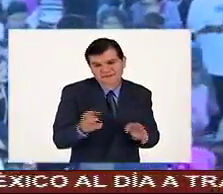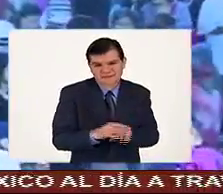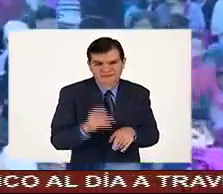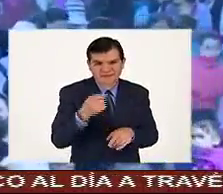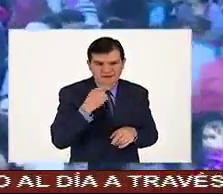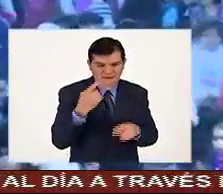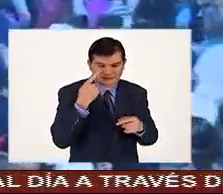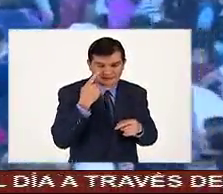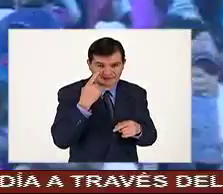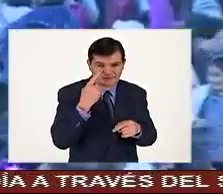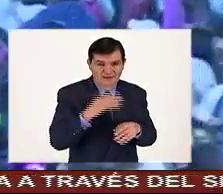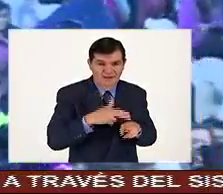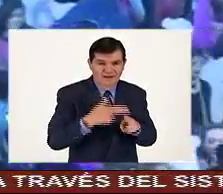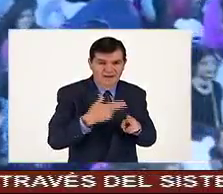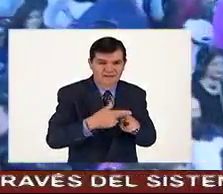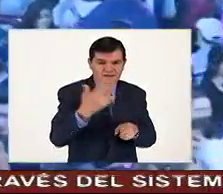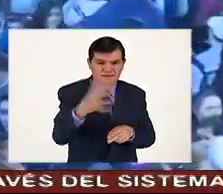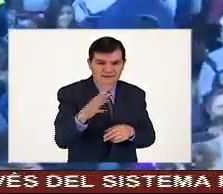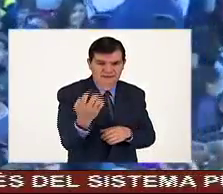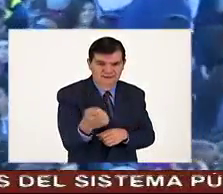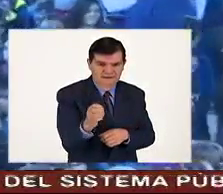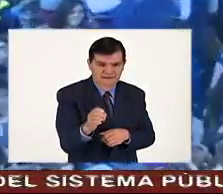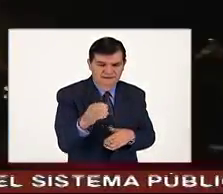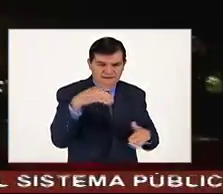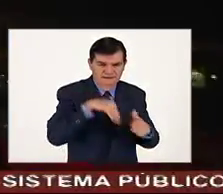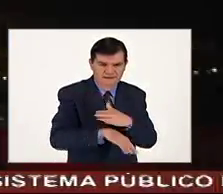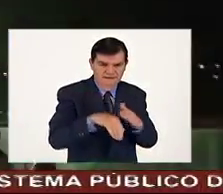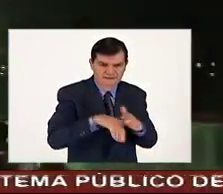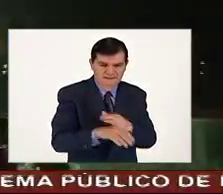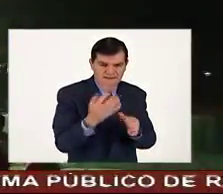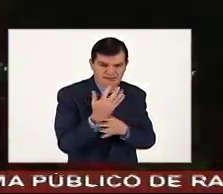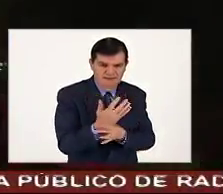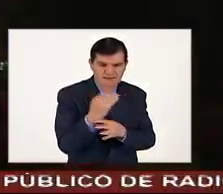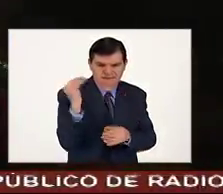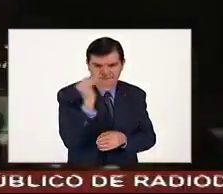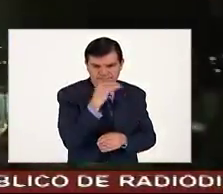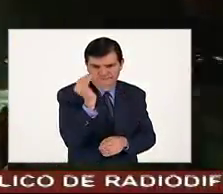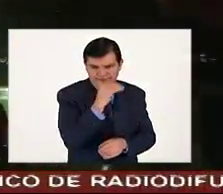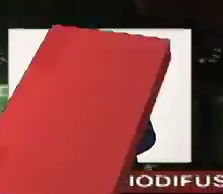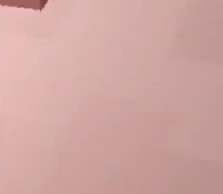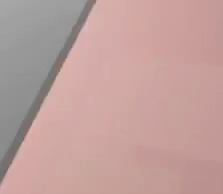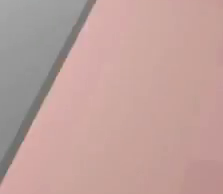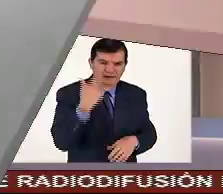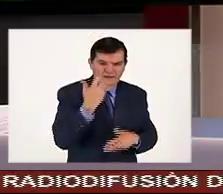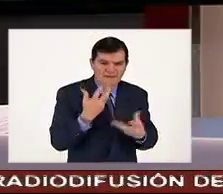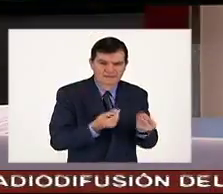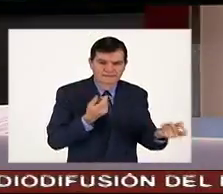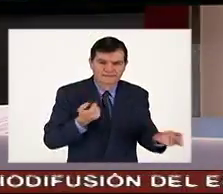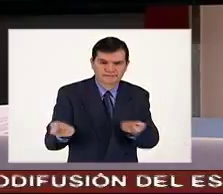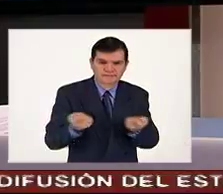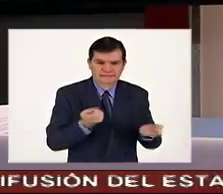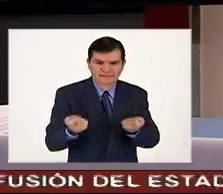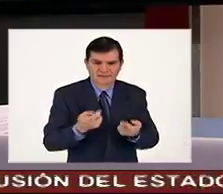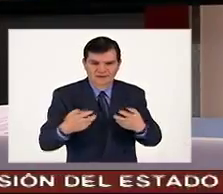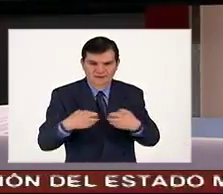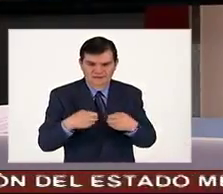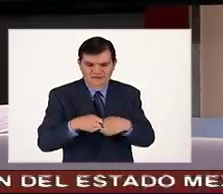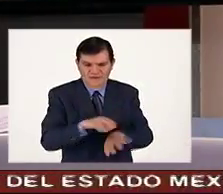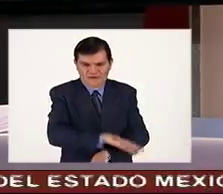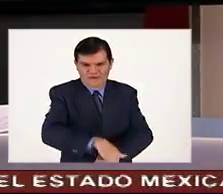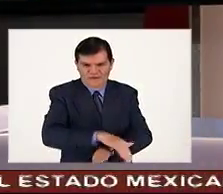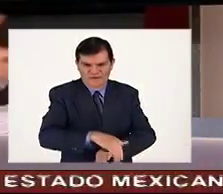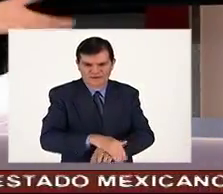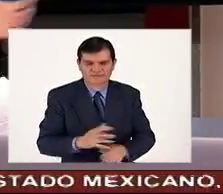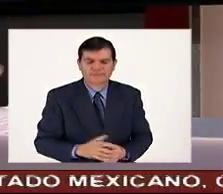Abierto, ojo, hasta el 10 de enero y la entrada, como ya lo dijimos, es libre. Excelente, quiera patinar con las focas de plástico.